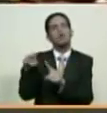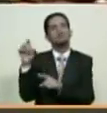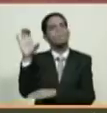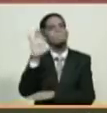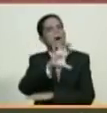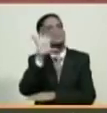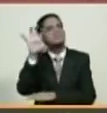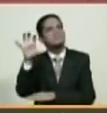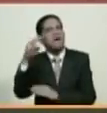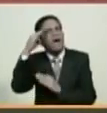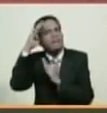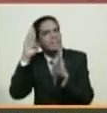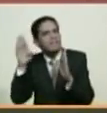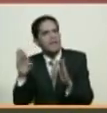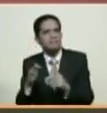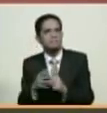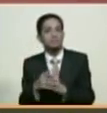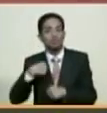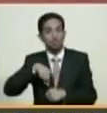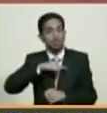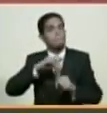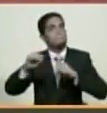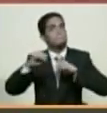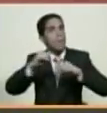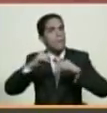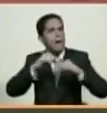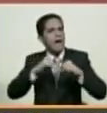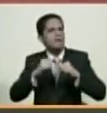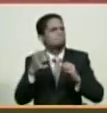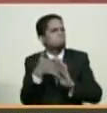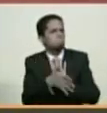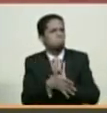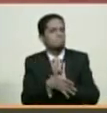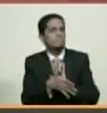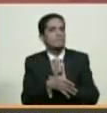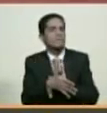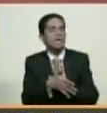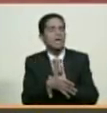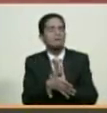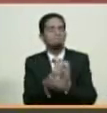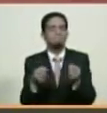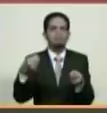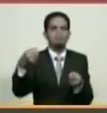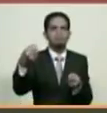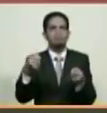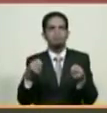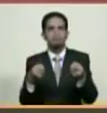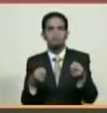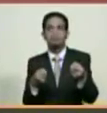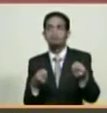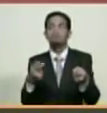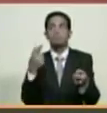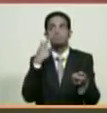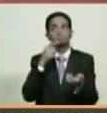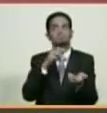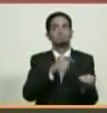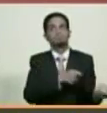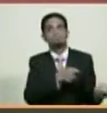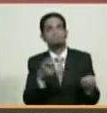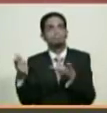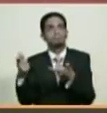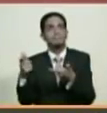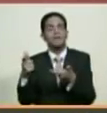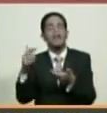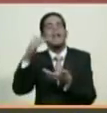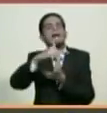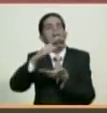Lo que hemos movilizado es miles de camiones, de jeep, para llevar las cajas de CLAP a la puerta de la